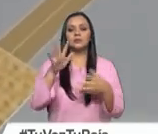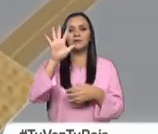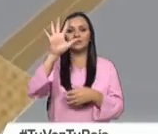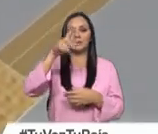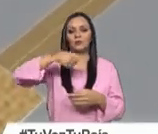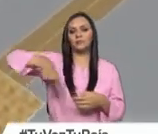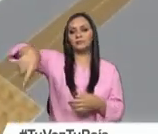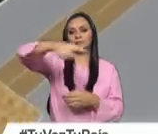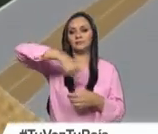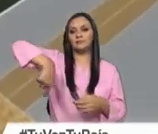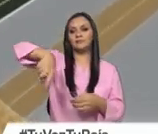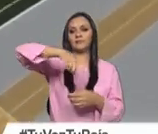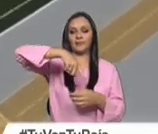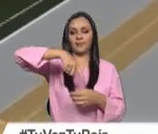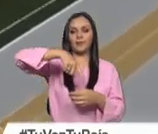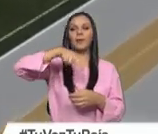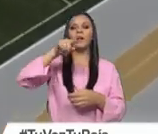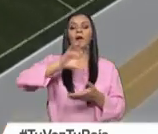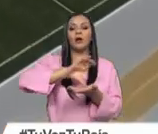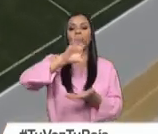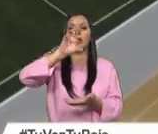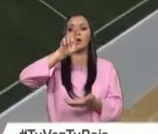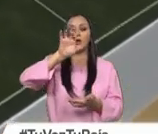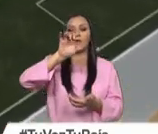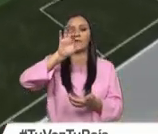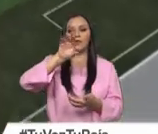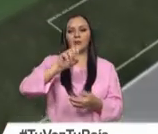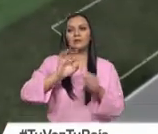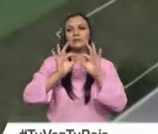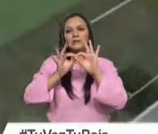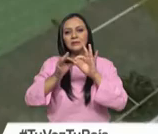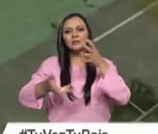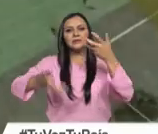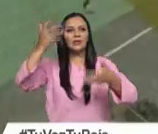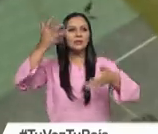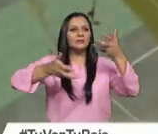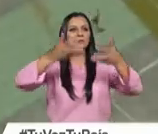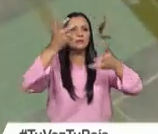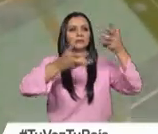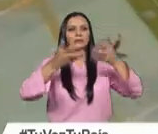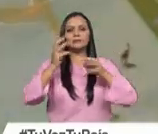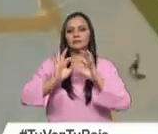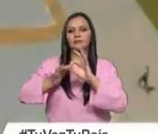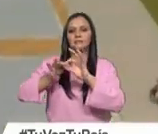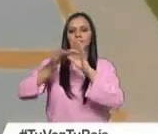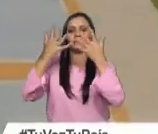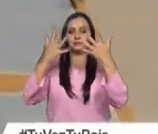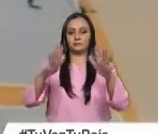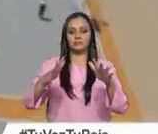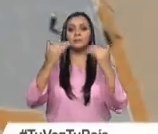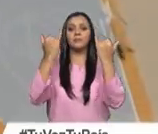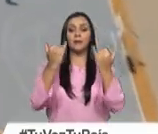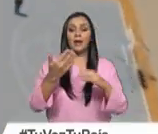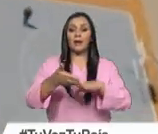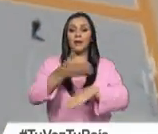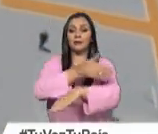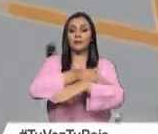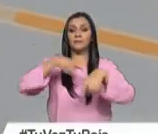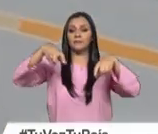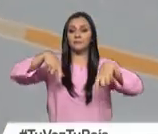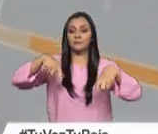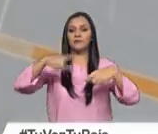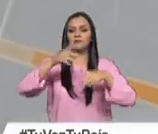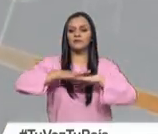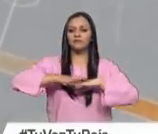carriles. El Colegio Vicente Rocafuerte ha pasado por un proceso de remodelación integral. Antes las canchas tenían un